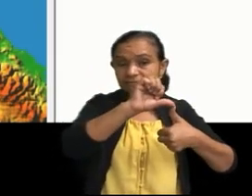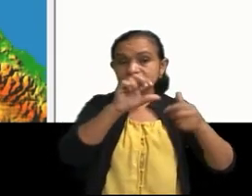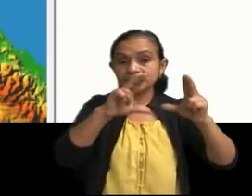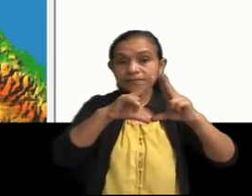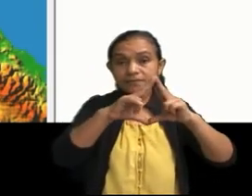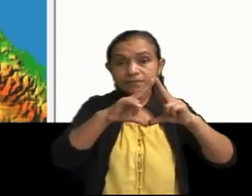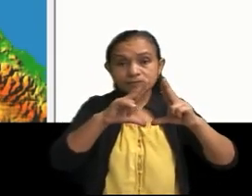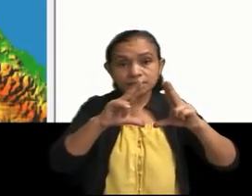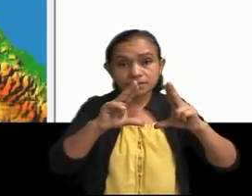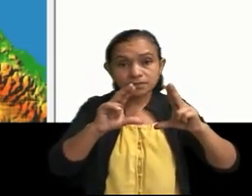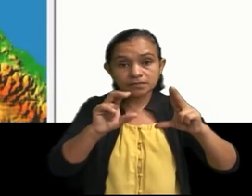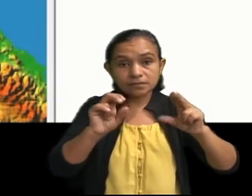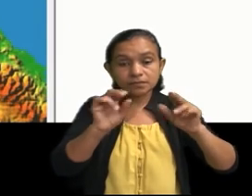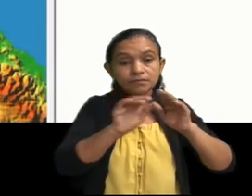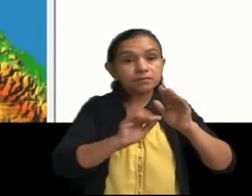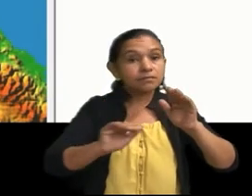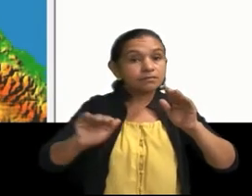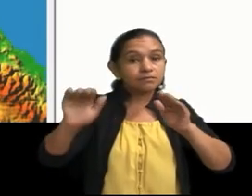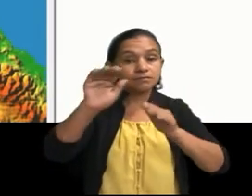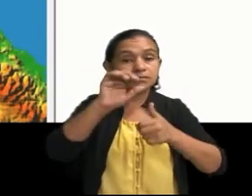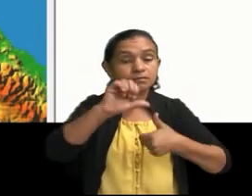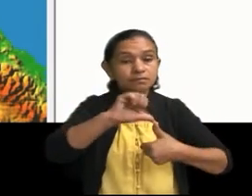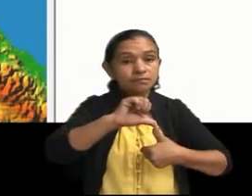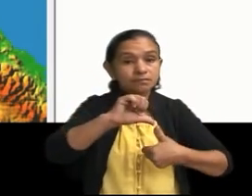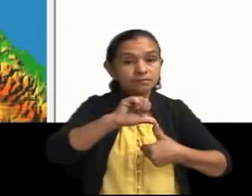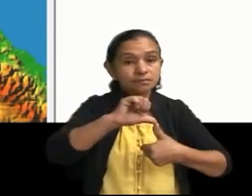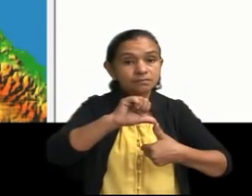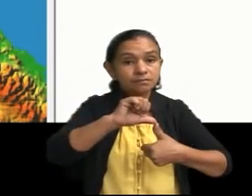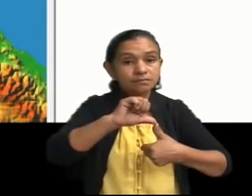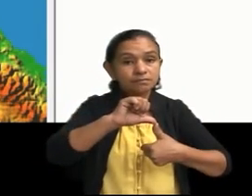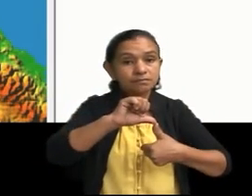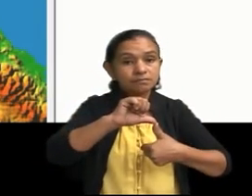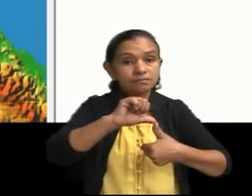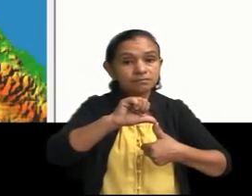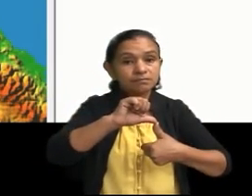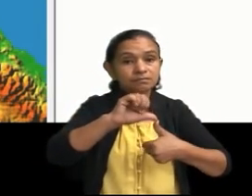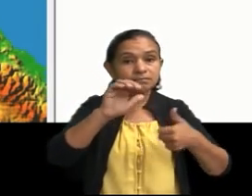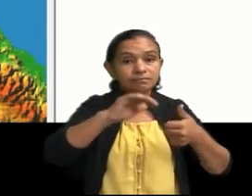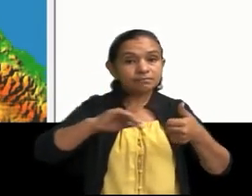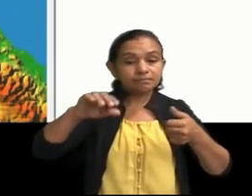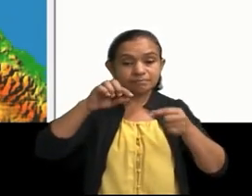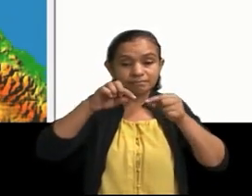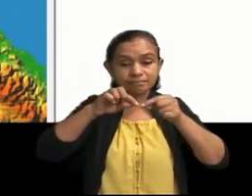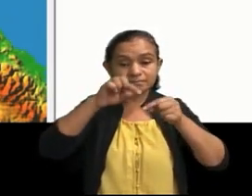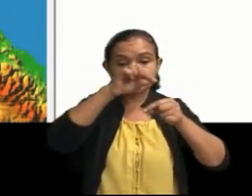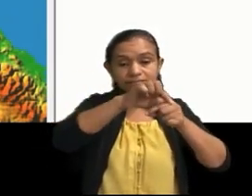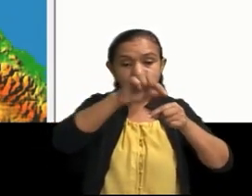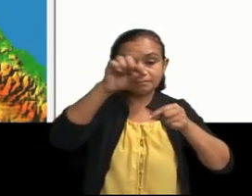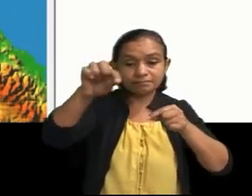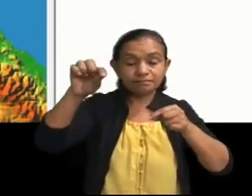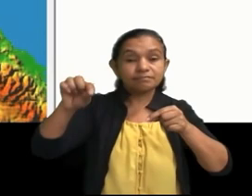Nicaragua 500 de toda América Central, y además estaciones a nivel de toda la Tierra,